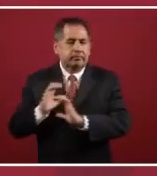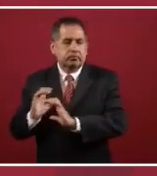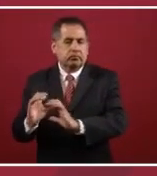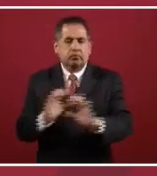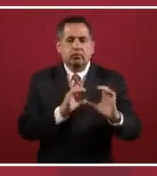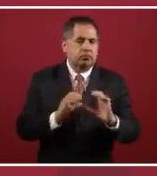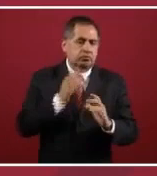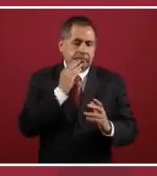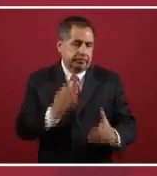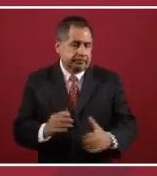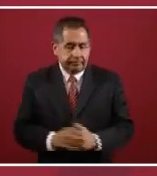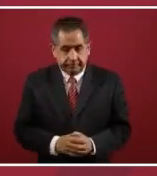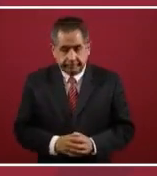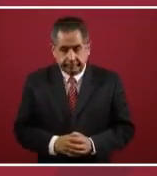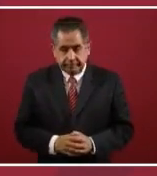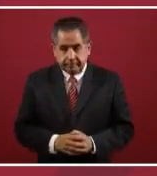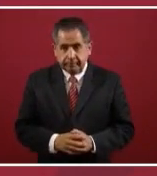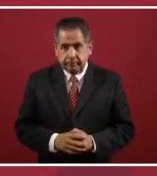Quiero